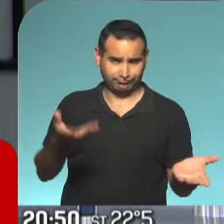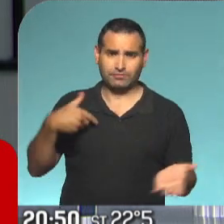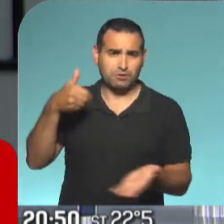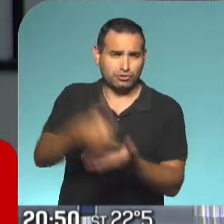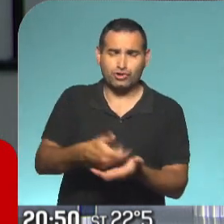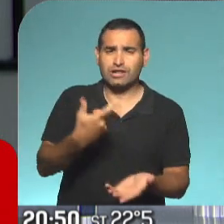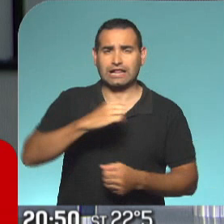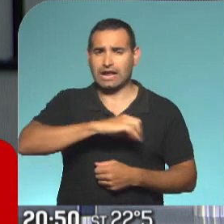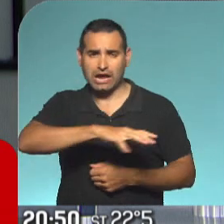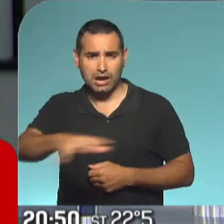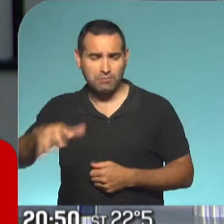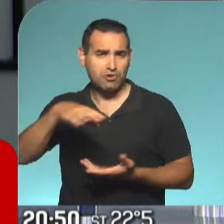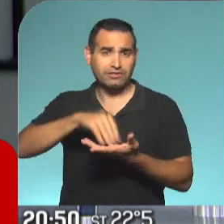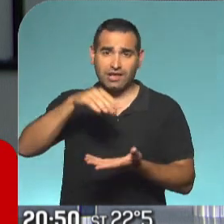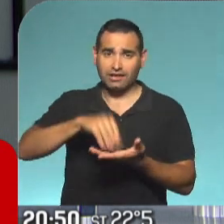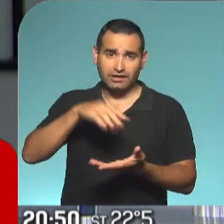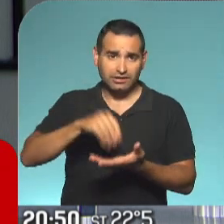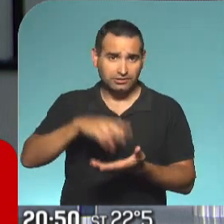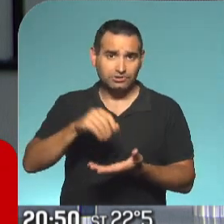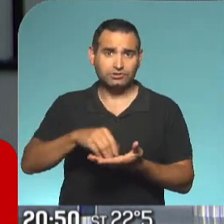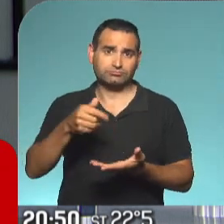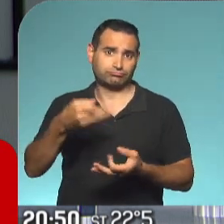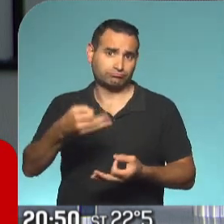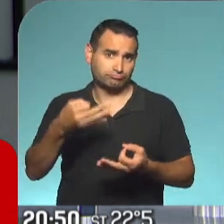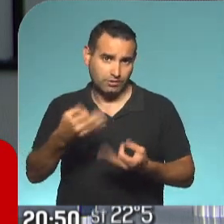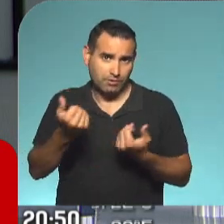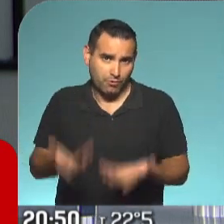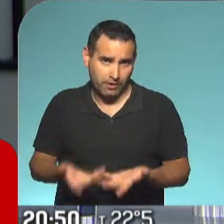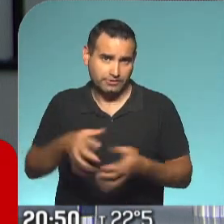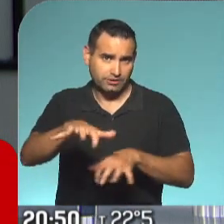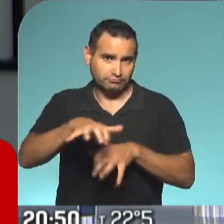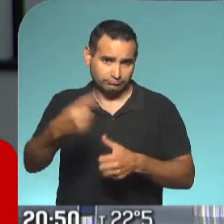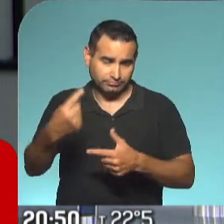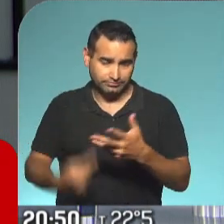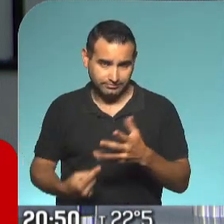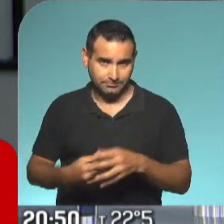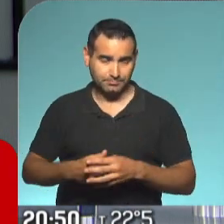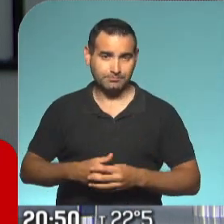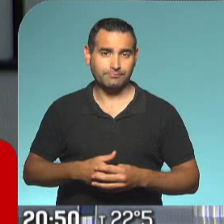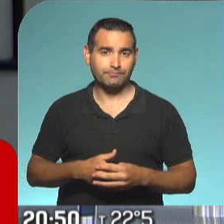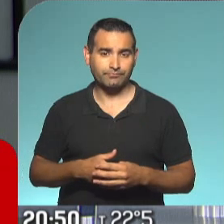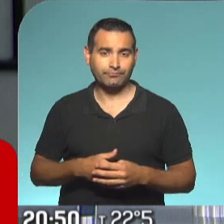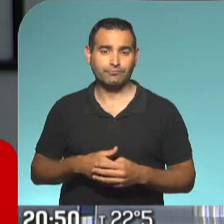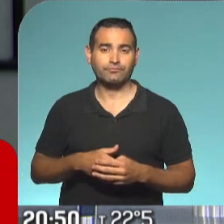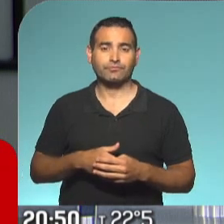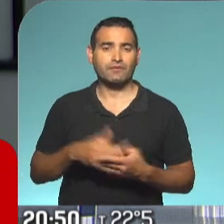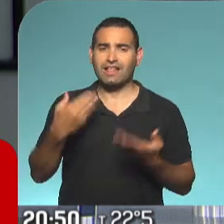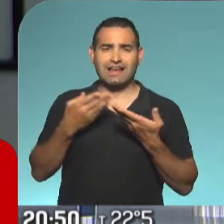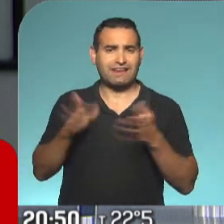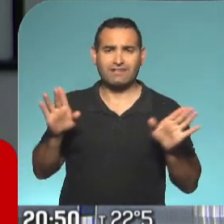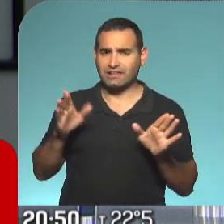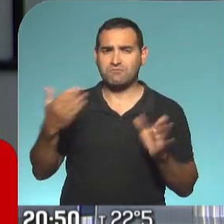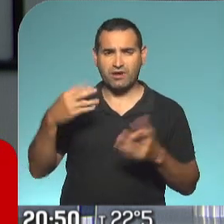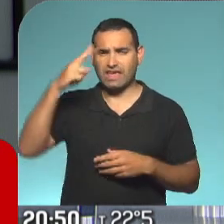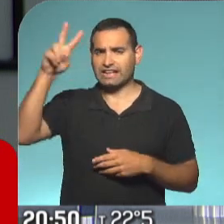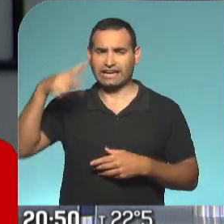campos, en tierras que podían ser estratégicas, así como financieras absolutamente especulativas. Había absoluta libertad para hacer este